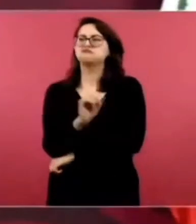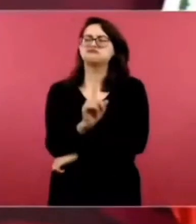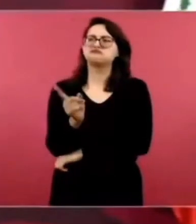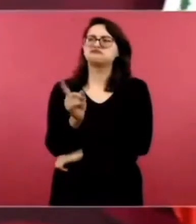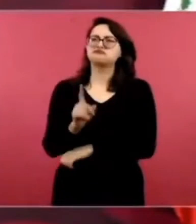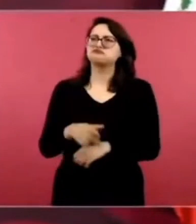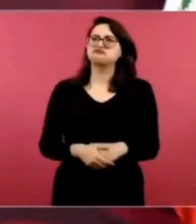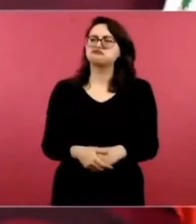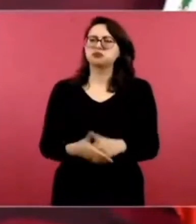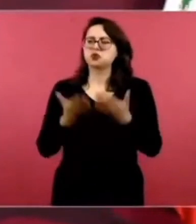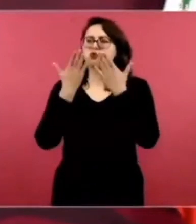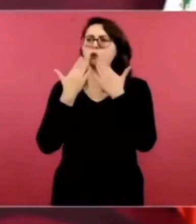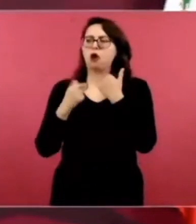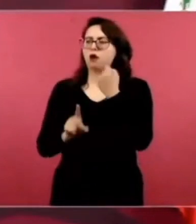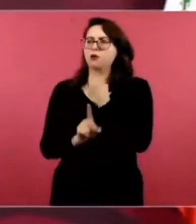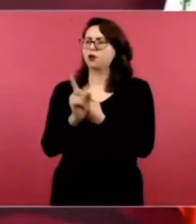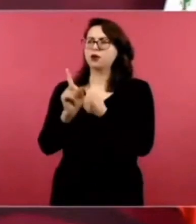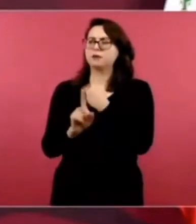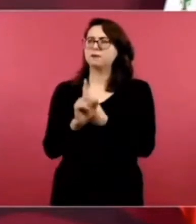estábamos de